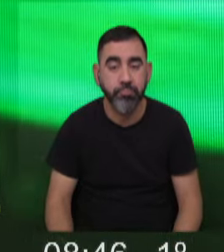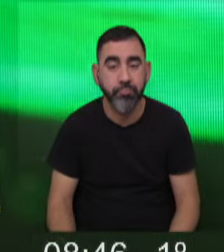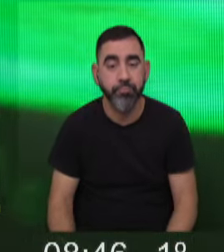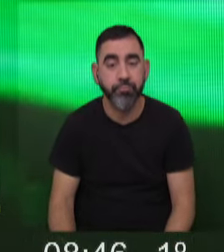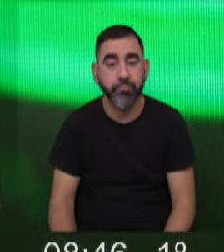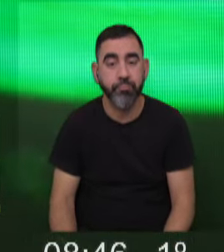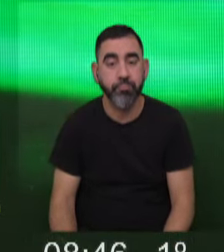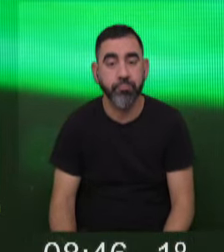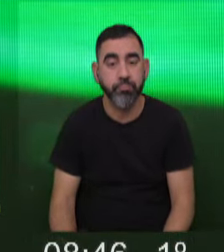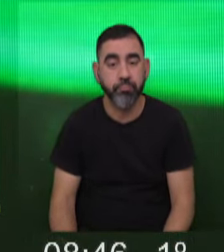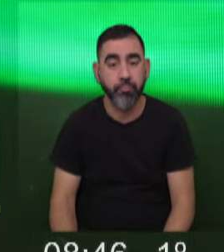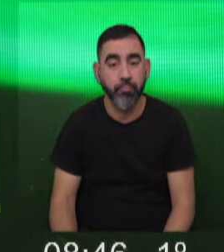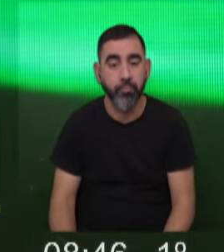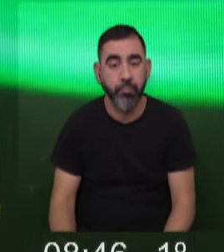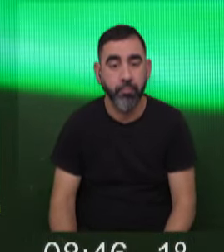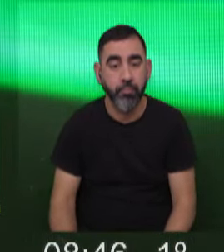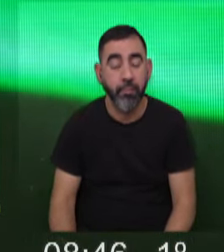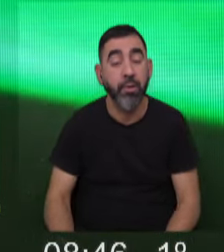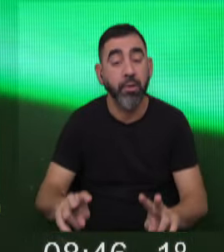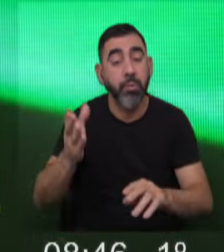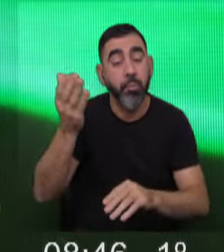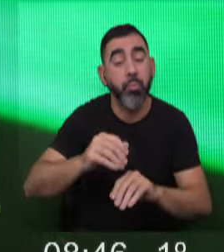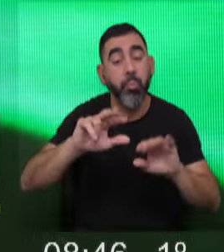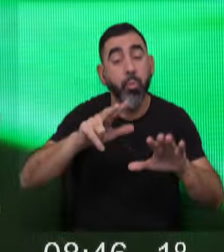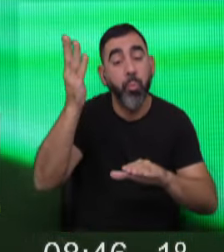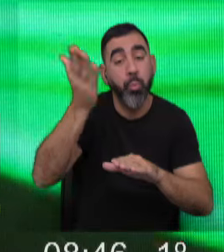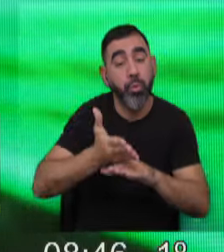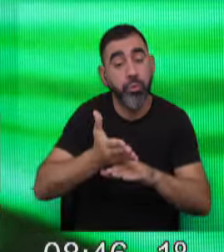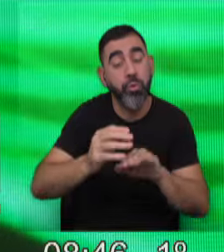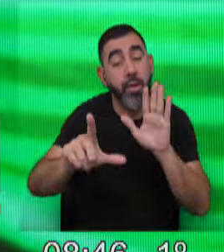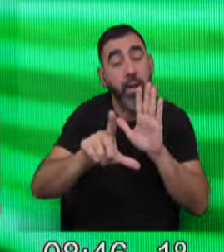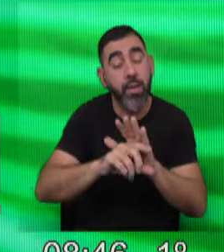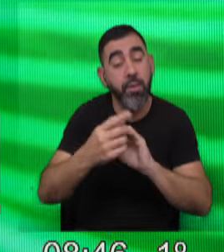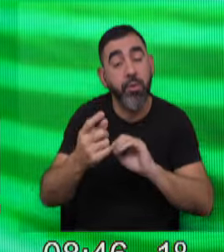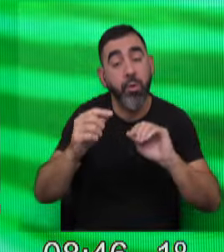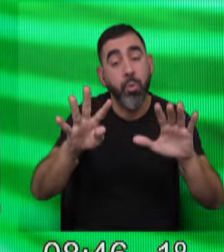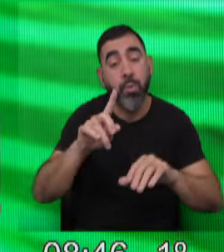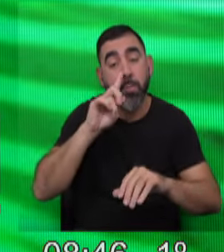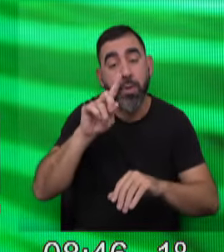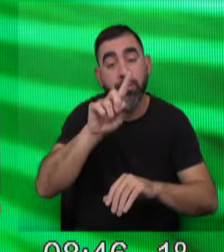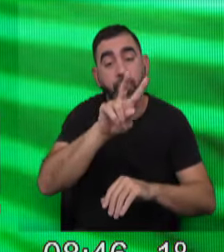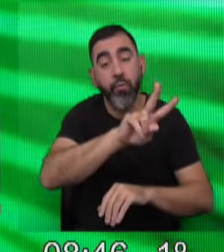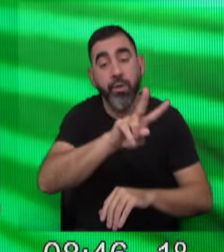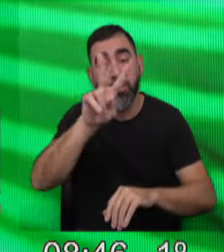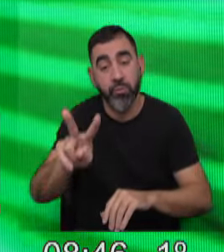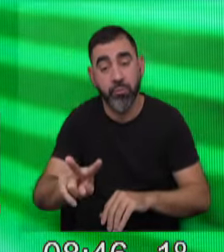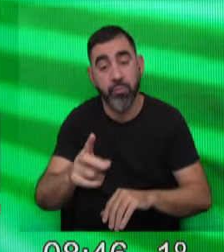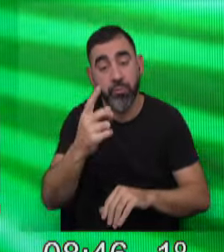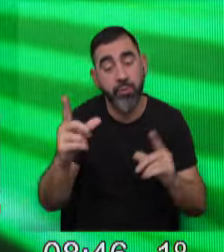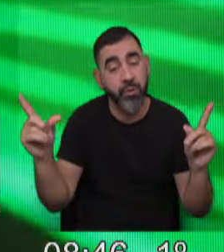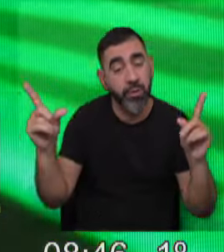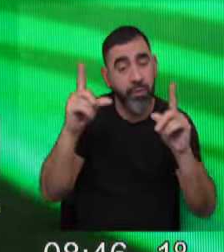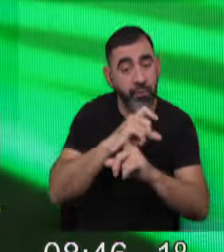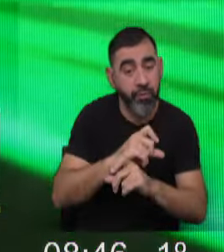lo que debería ser justamente ese ingreso de cuota de 8% que prevé la ley 19.122. Y entonces tenemos esas